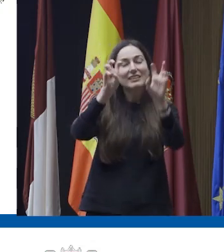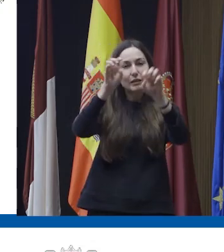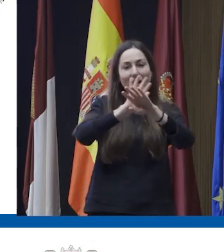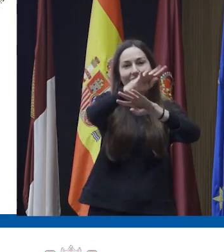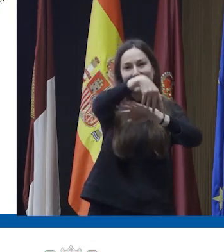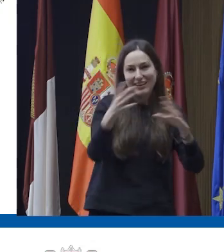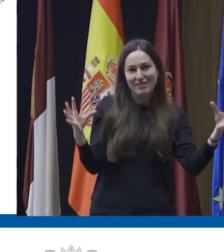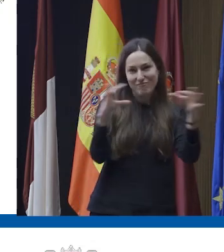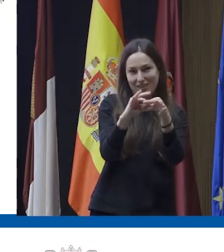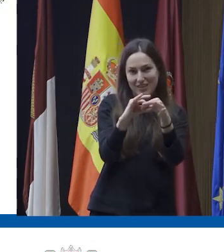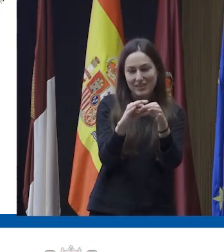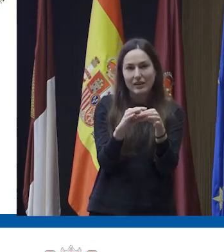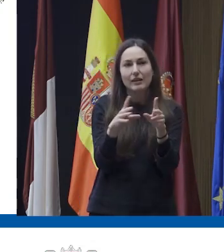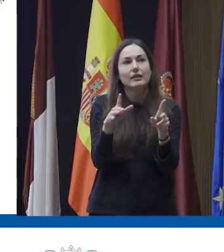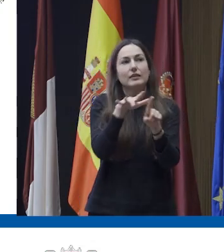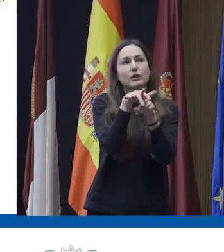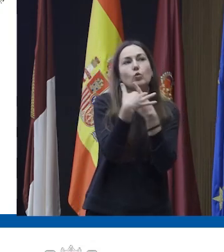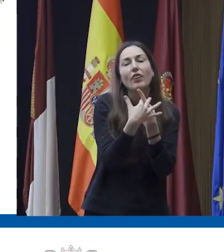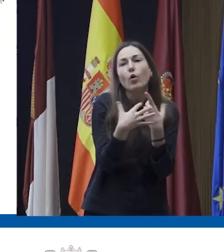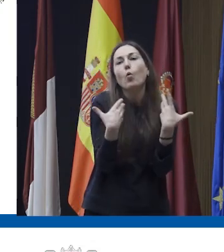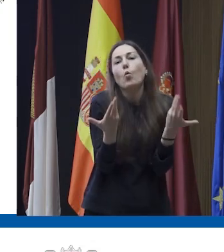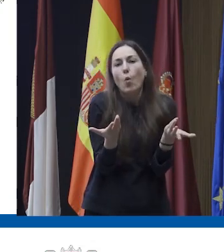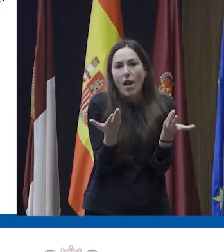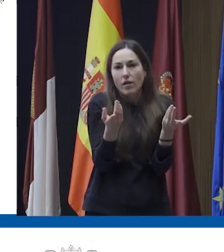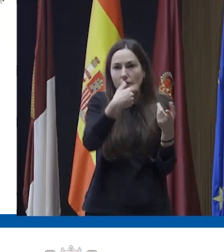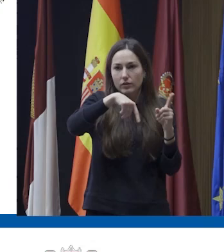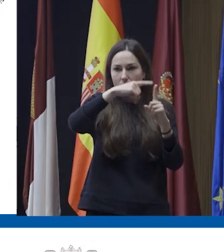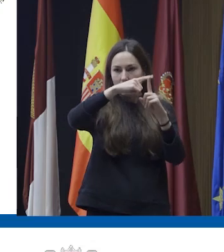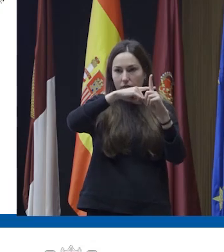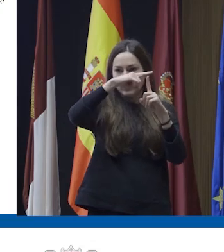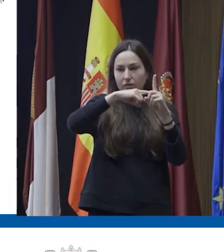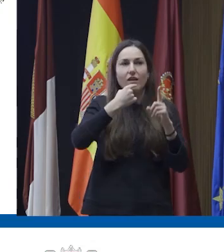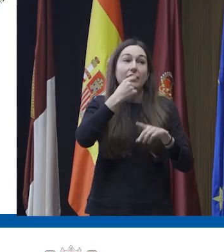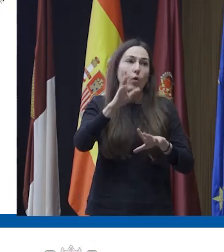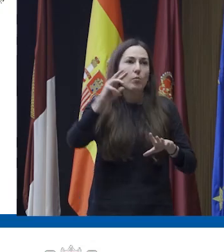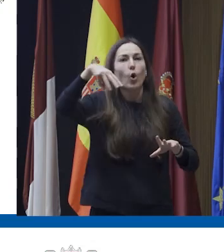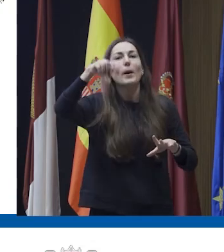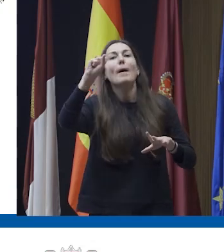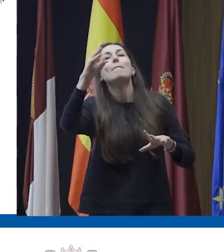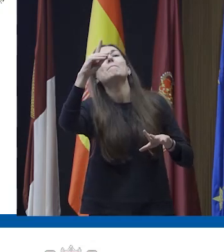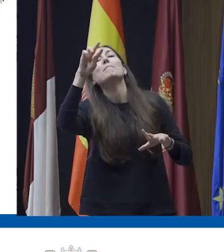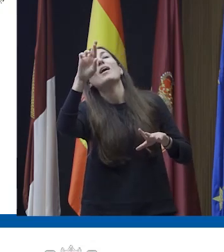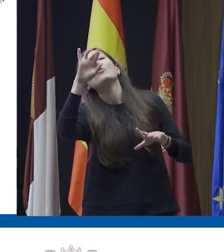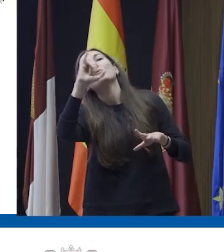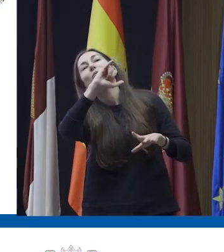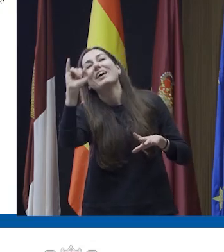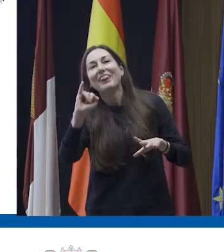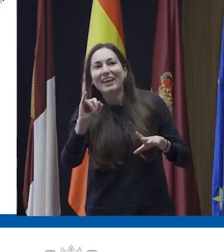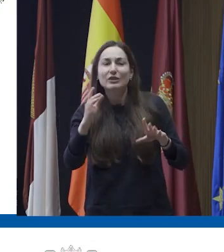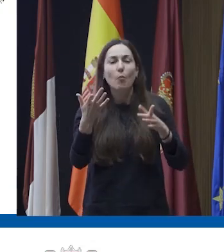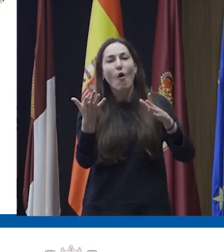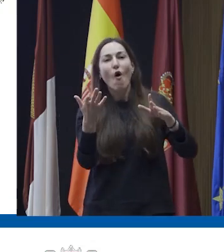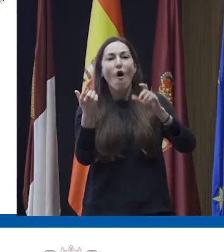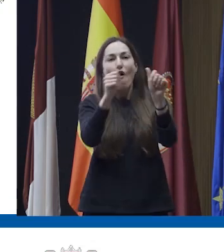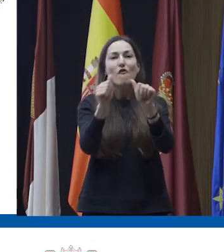al estado de la catarata. Nosotros tenemos unas clasificaciones. No, podría ser una forma diplomática de decir, claro, cuando son mayores ya es natural que te